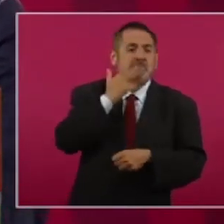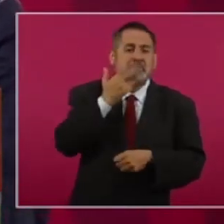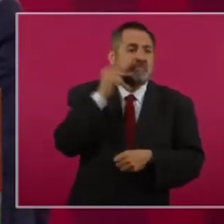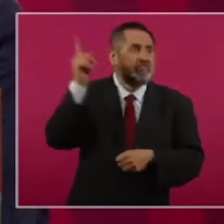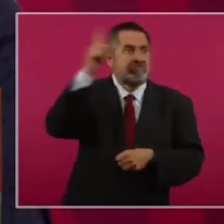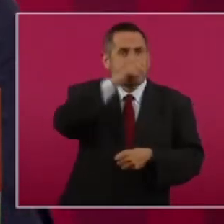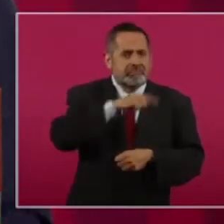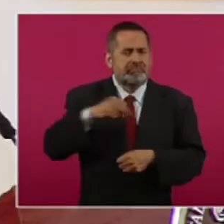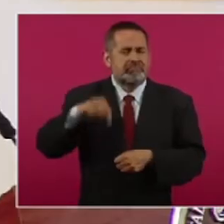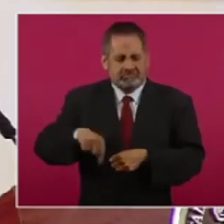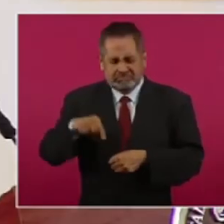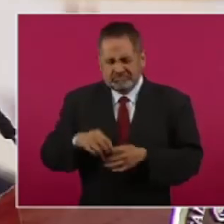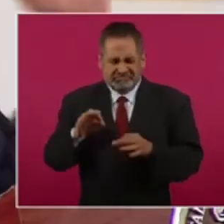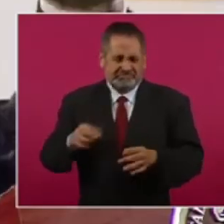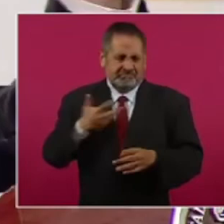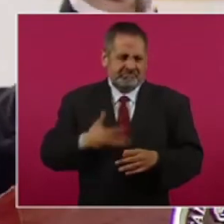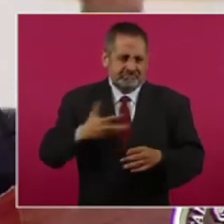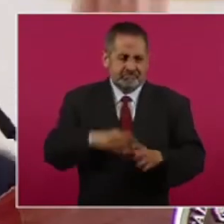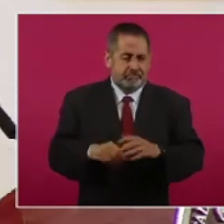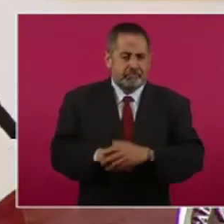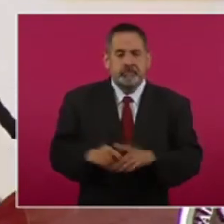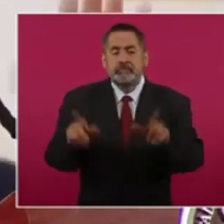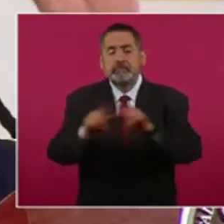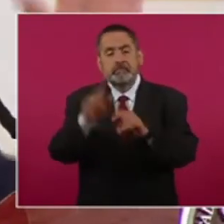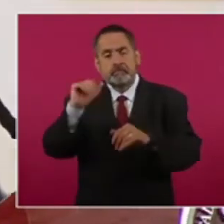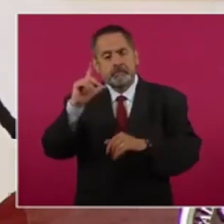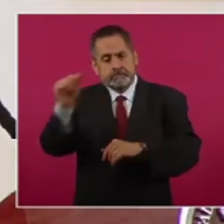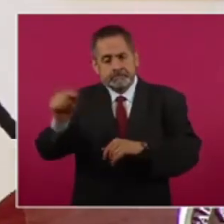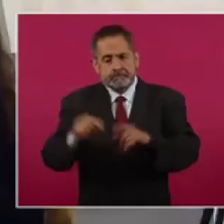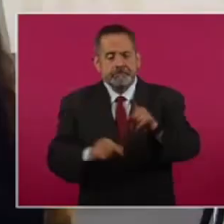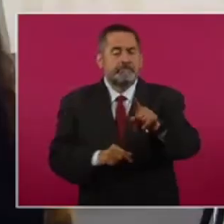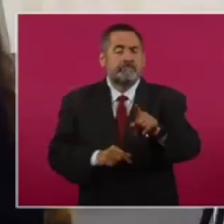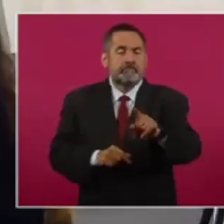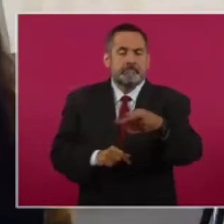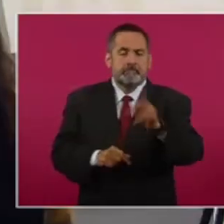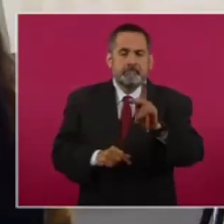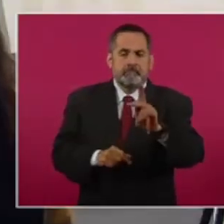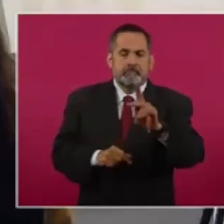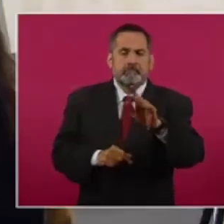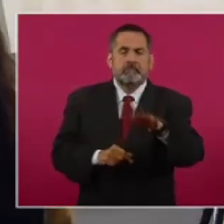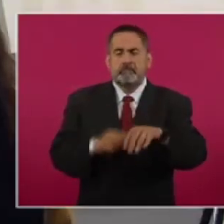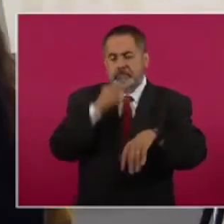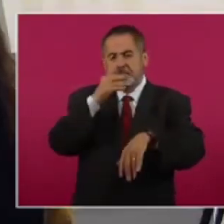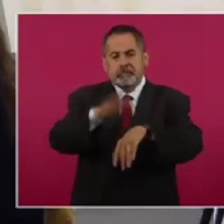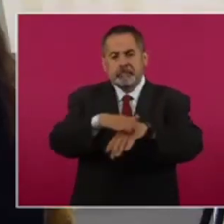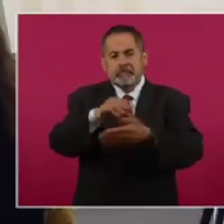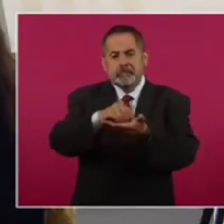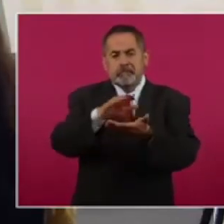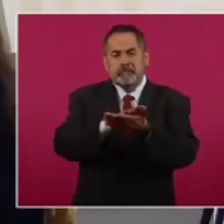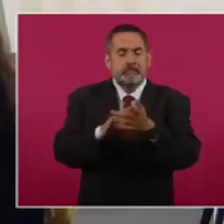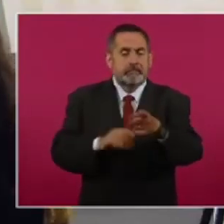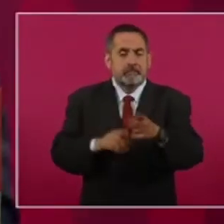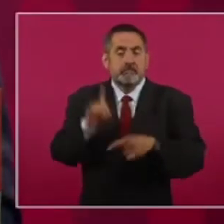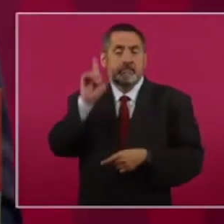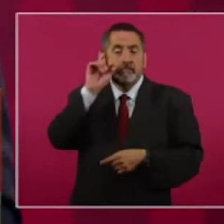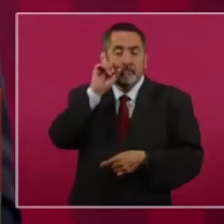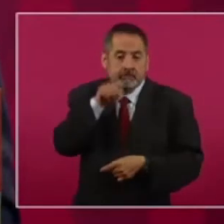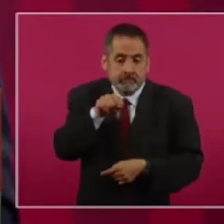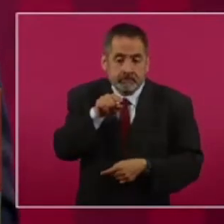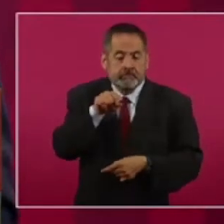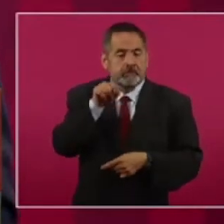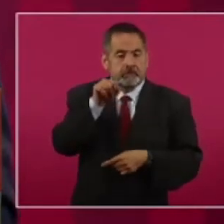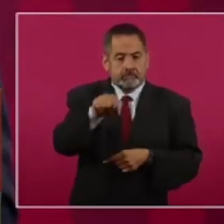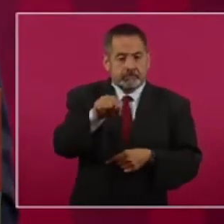partes. Acerca de, ya me voy, pero quiero que quede constancia de que mañana